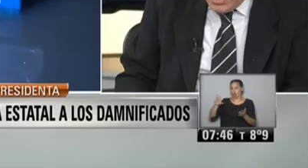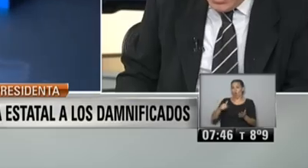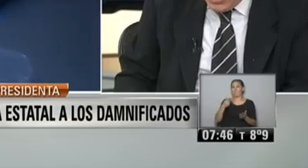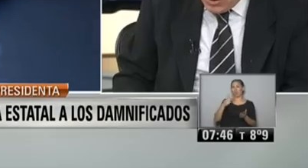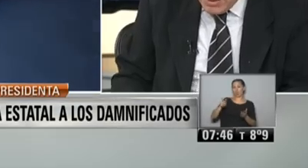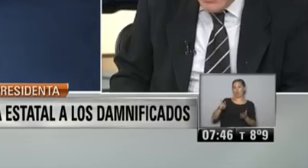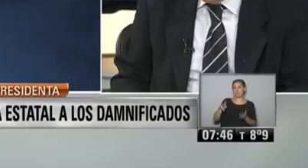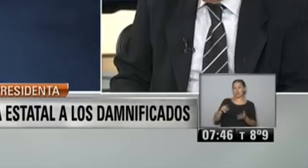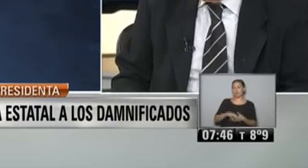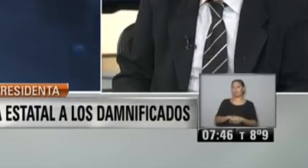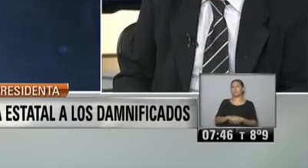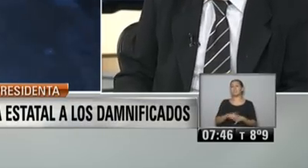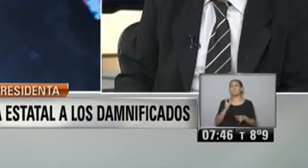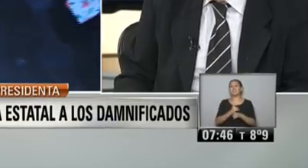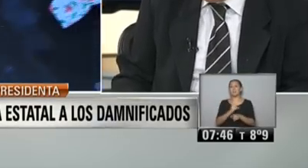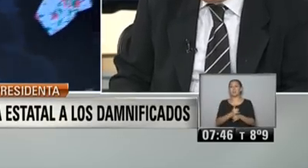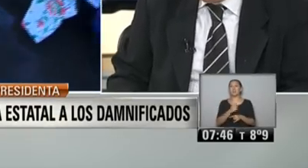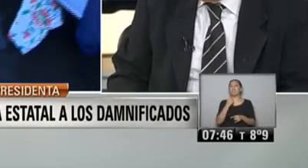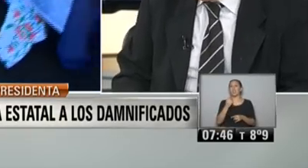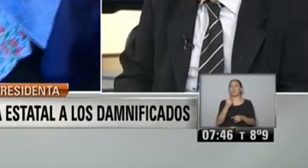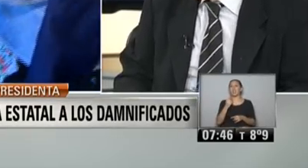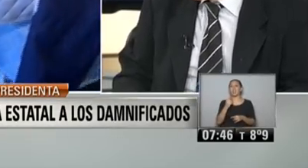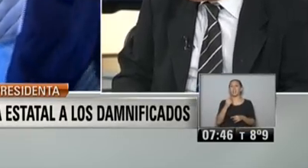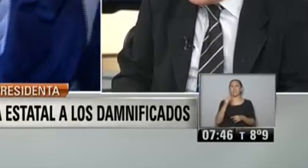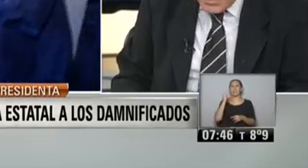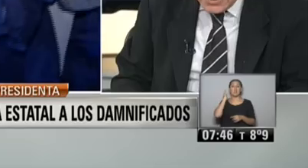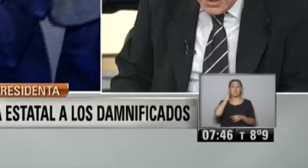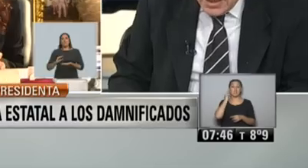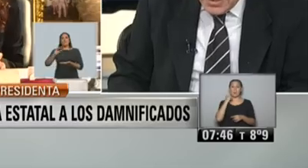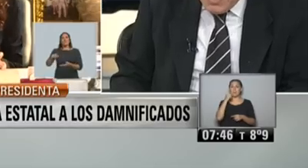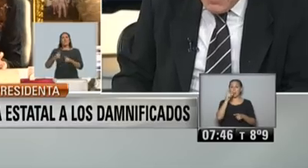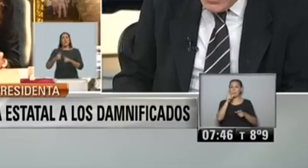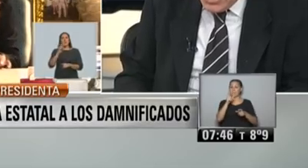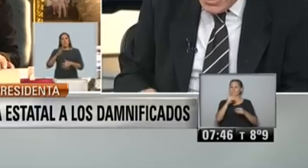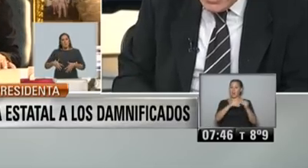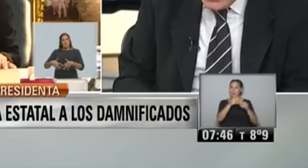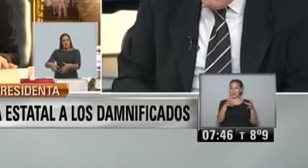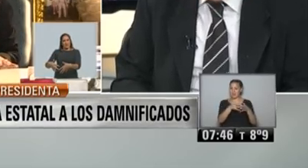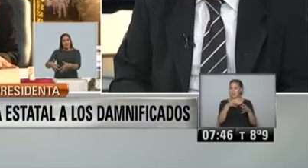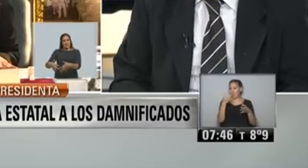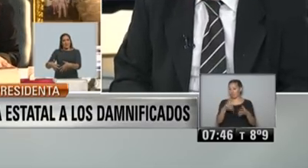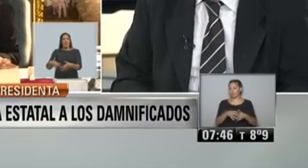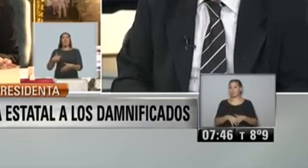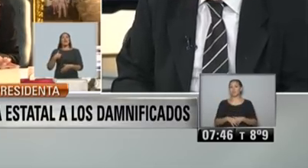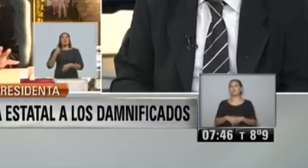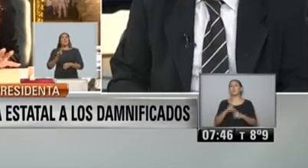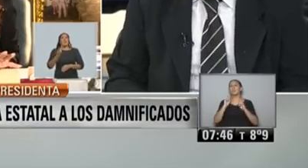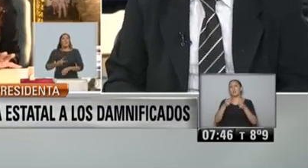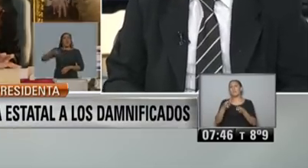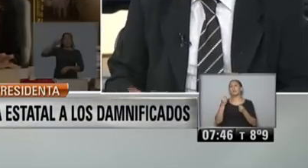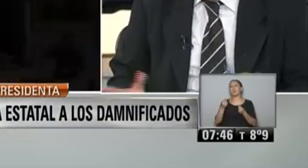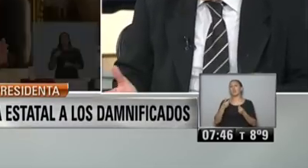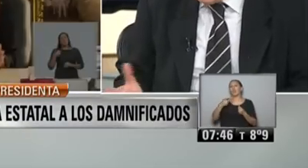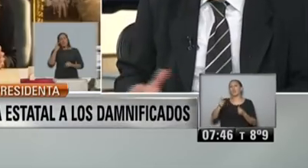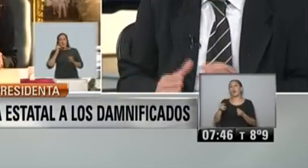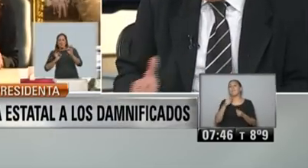eh normalmente en este caso son 16,600 familias las eh beneficiadas Y también se va a duplicar la